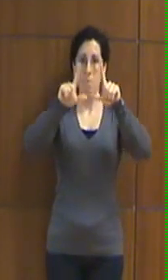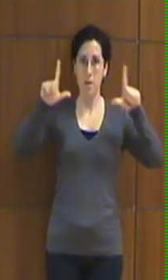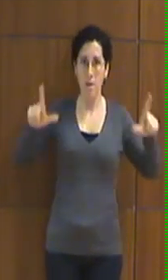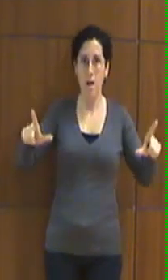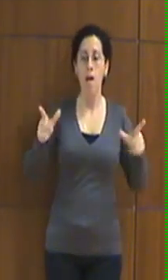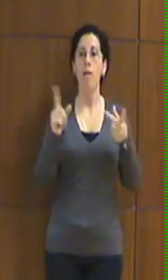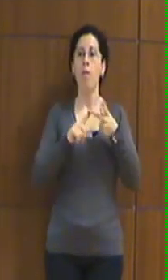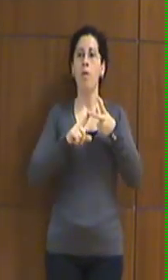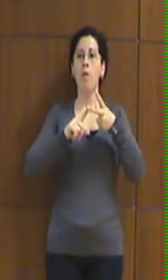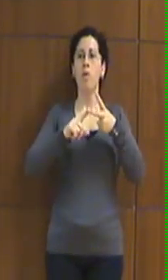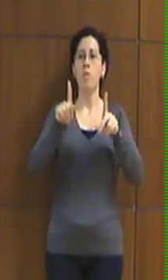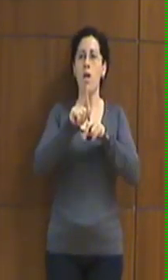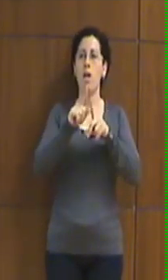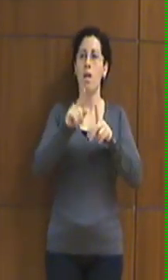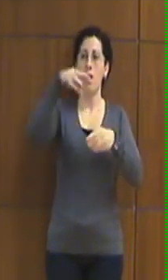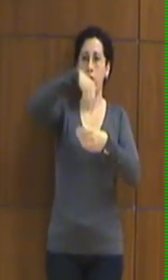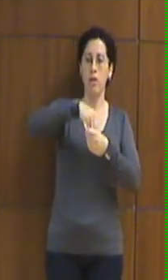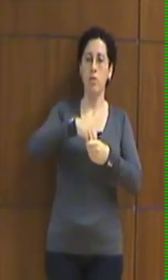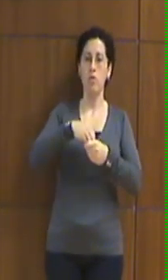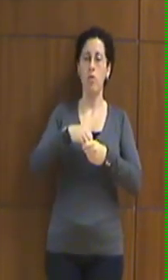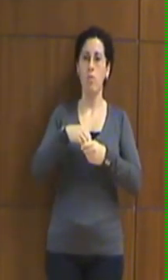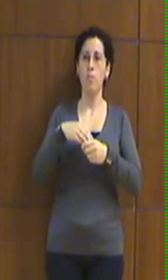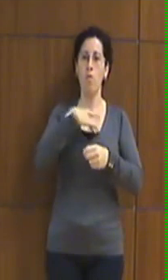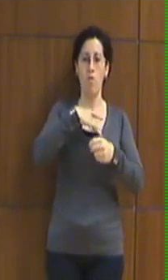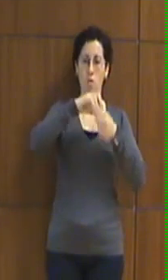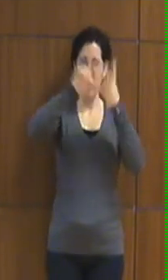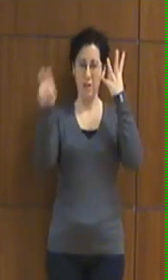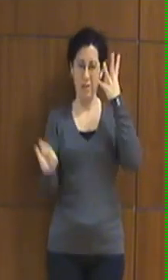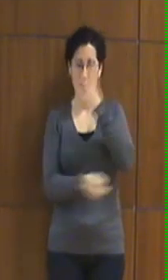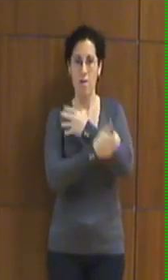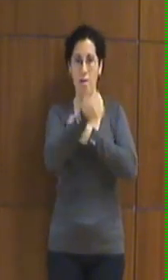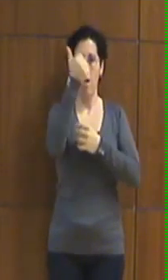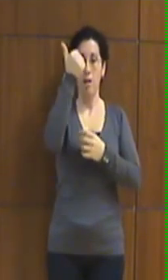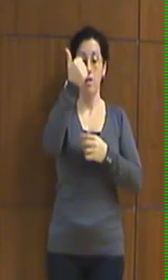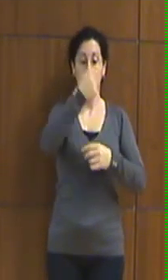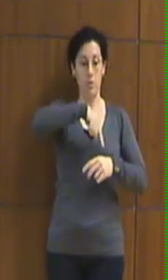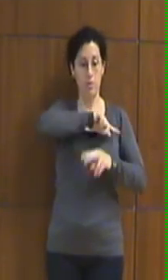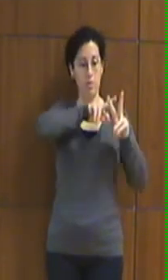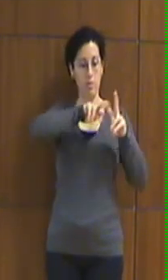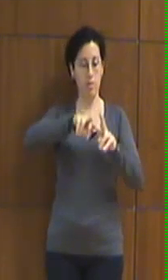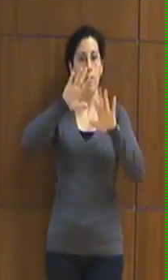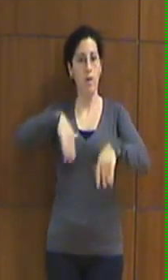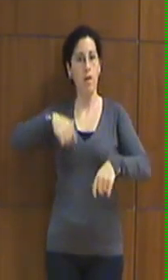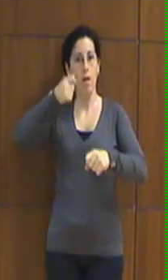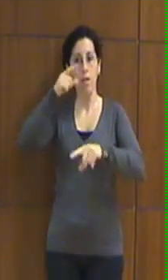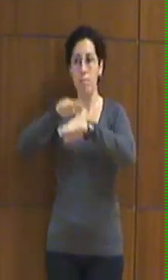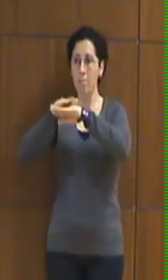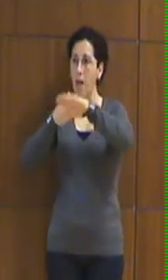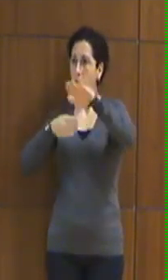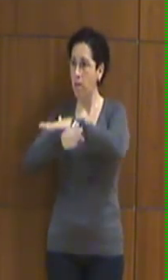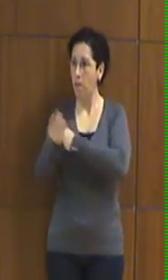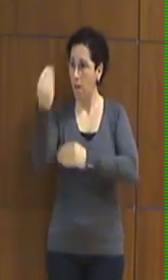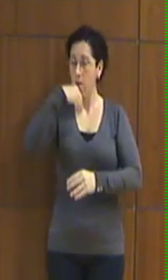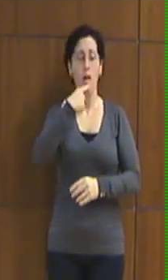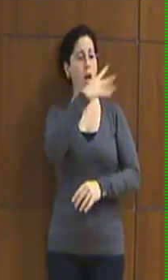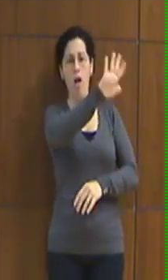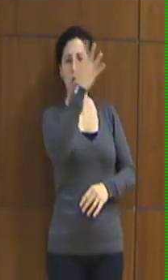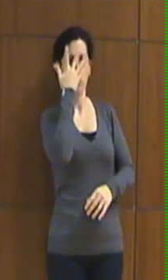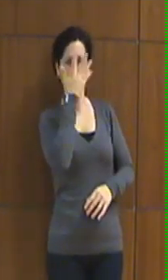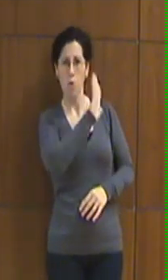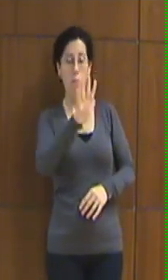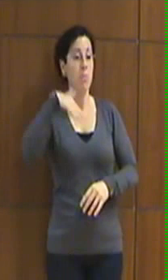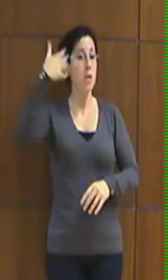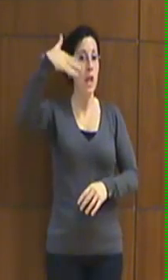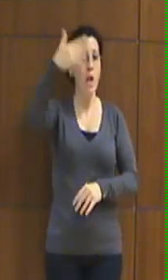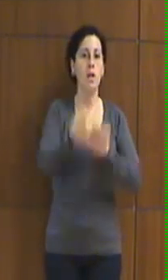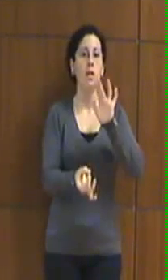sé qué, más funcionalidades. Y la analizamos y dijimos, bueno, pero es que no habéis tenido en cuenta la accesibilidad. Bueno, pero no os preocupéis, que más adelante vamos a sacar una